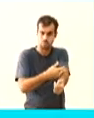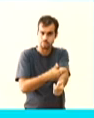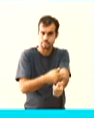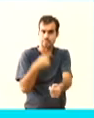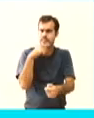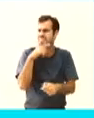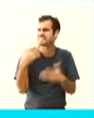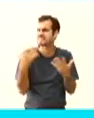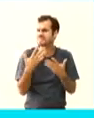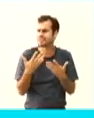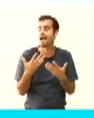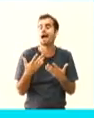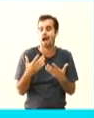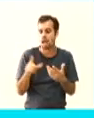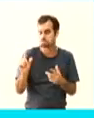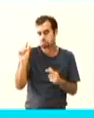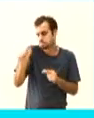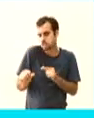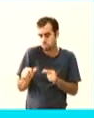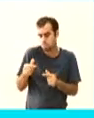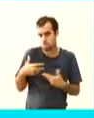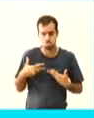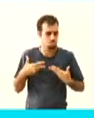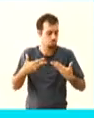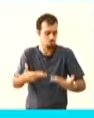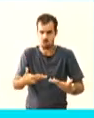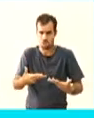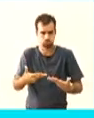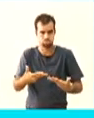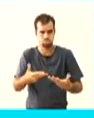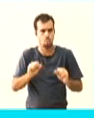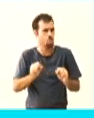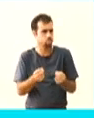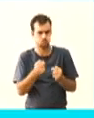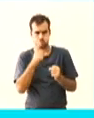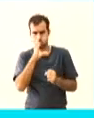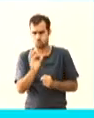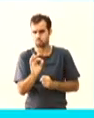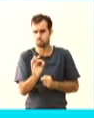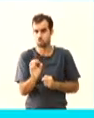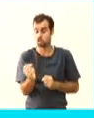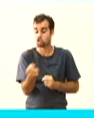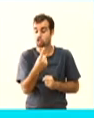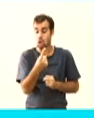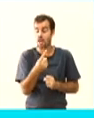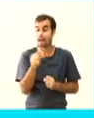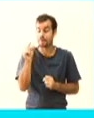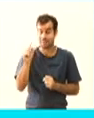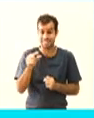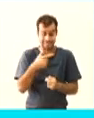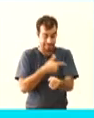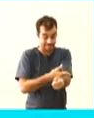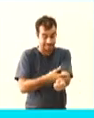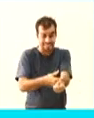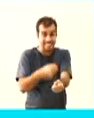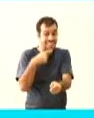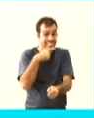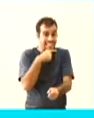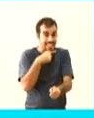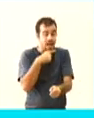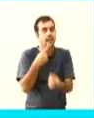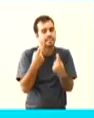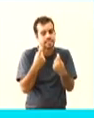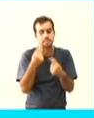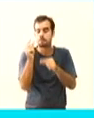un acto voluntario y desinteresado que no exige ninguna condición excepcional. Únicamente la conciencia de que la sangre es necesaria